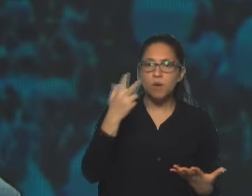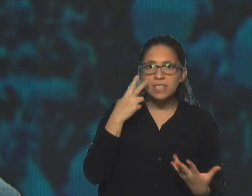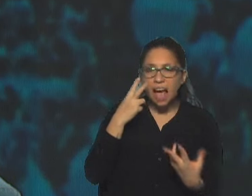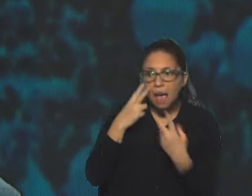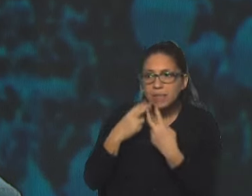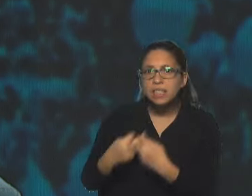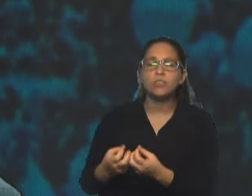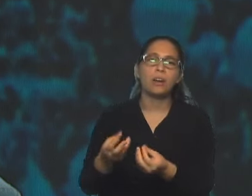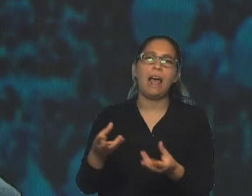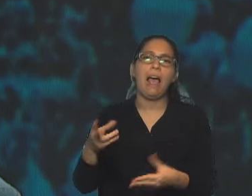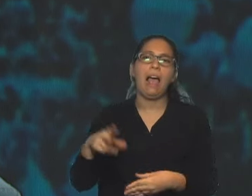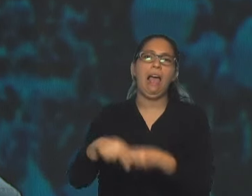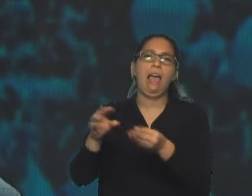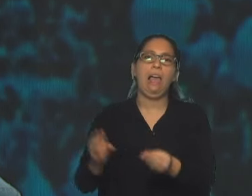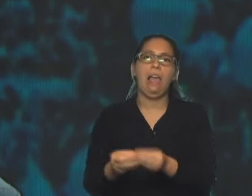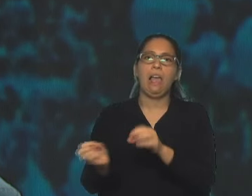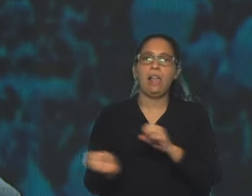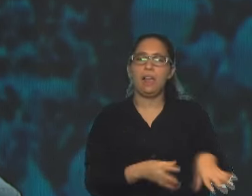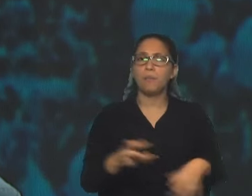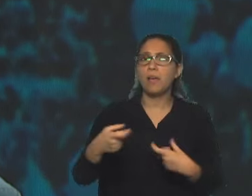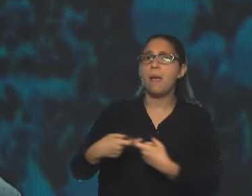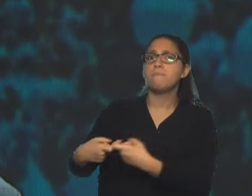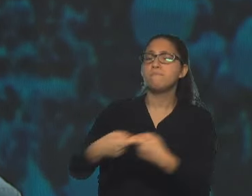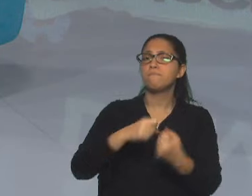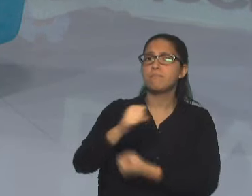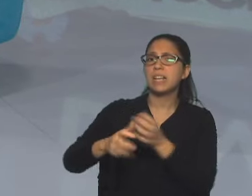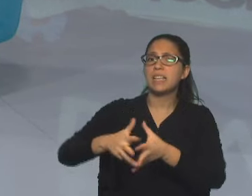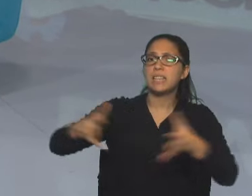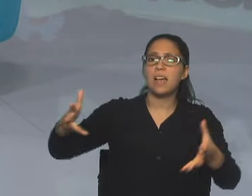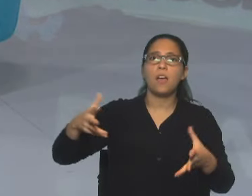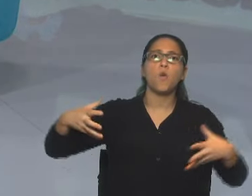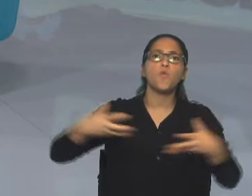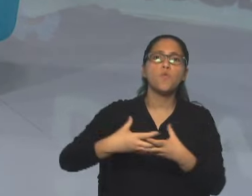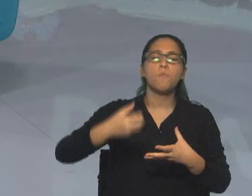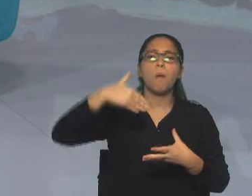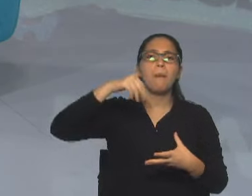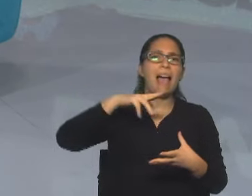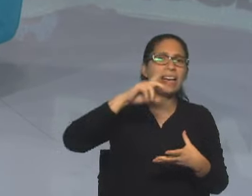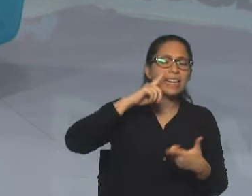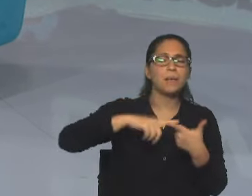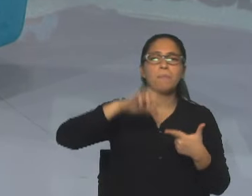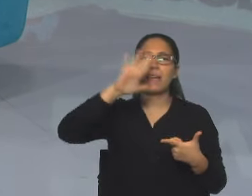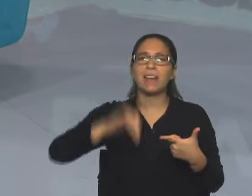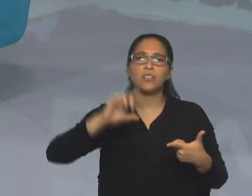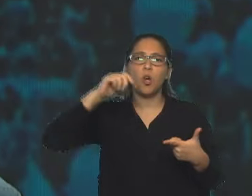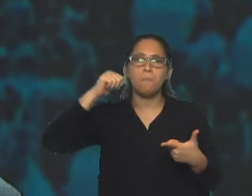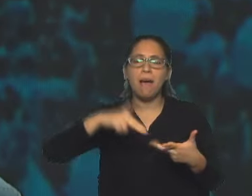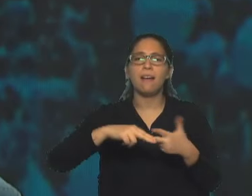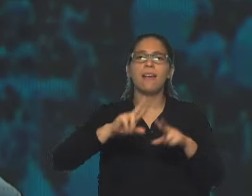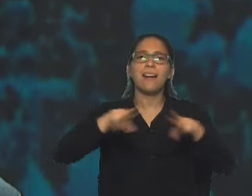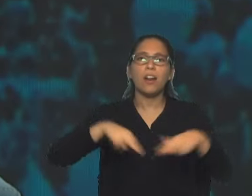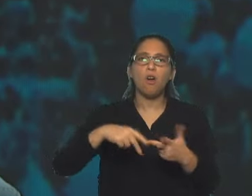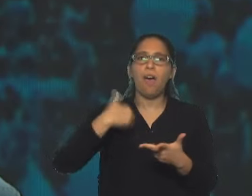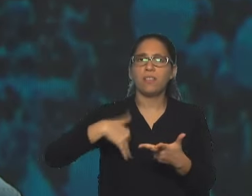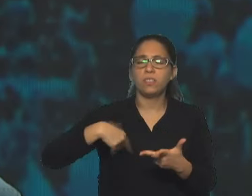la tiraba al archivo porque las grandes empresas, las del Grupo Macri, Pérez Compán, Renault Argentina, bueno, todas las